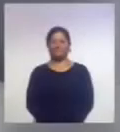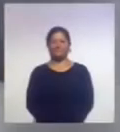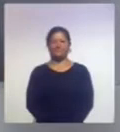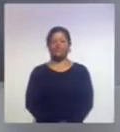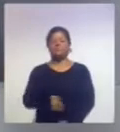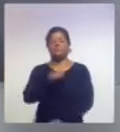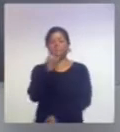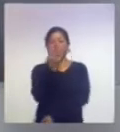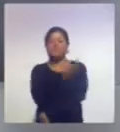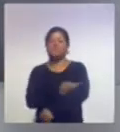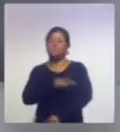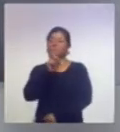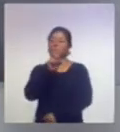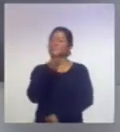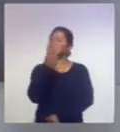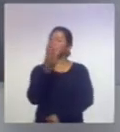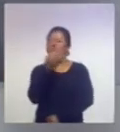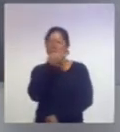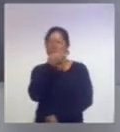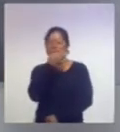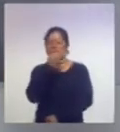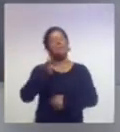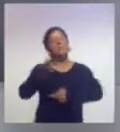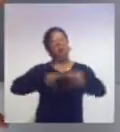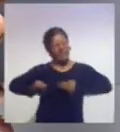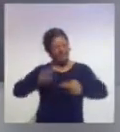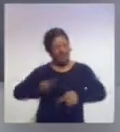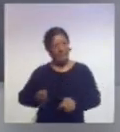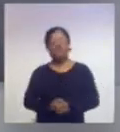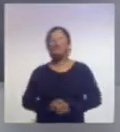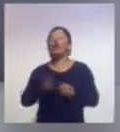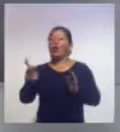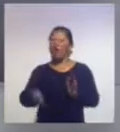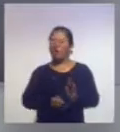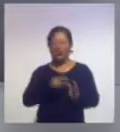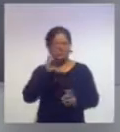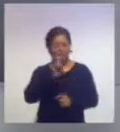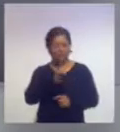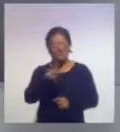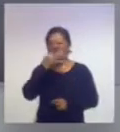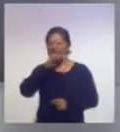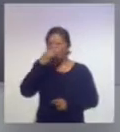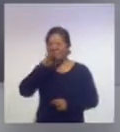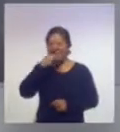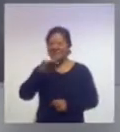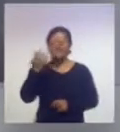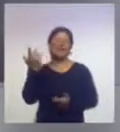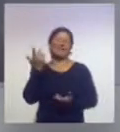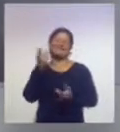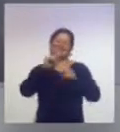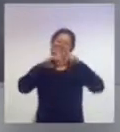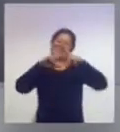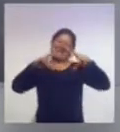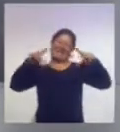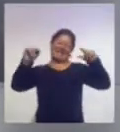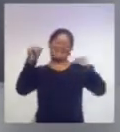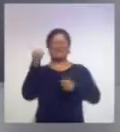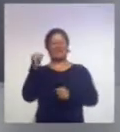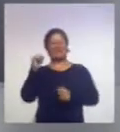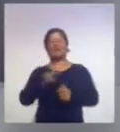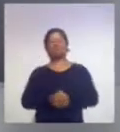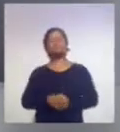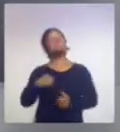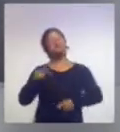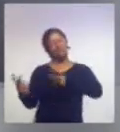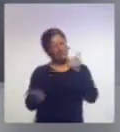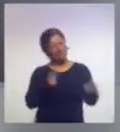Son las 2 de la tarde con 33 minutos, estamos de regreso retomando lo que son las fiestas patrias, aprovechando esta temática. Le pregunto a usted,